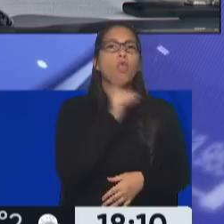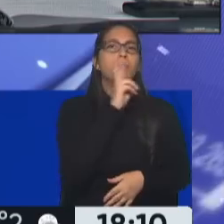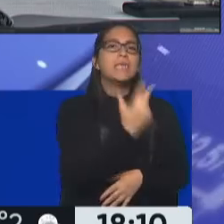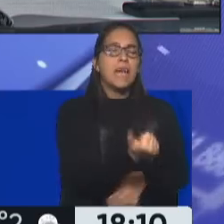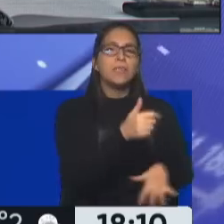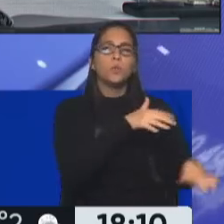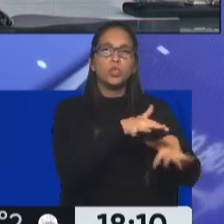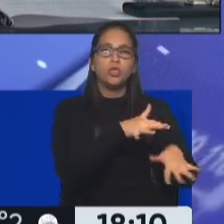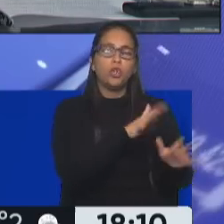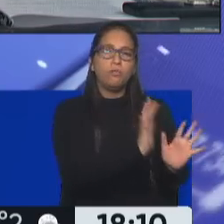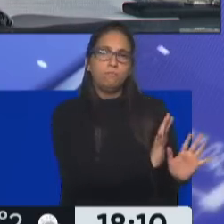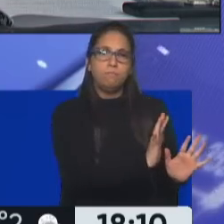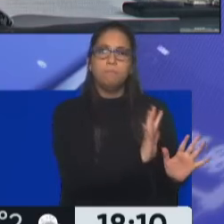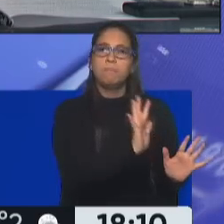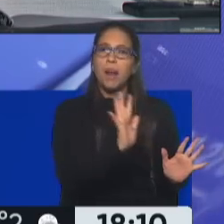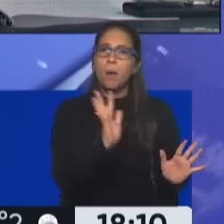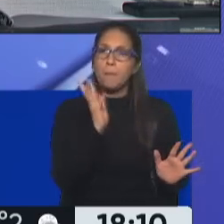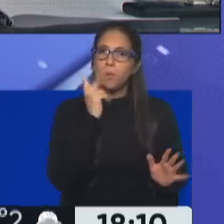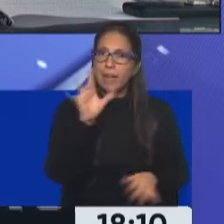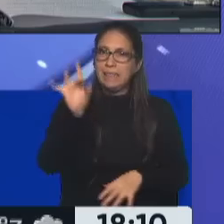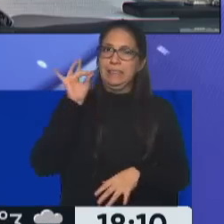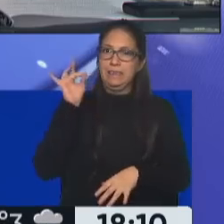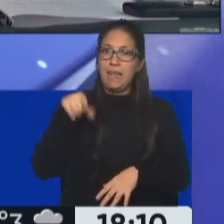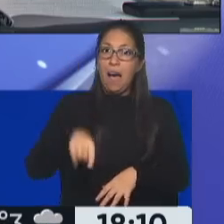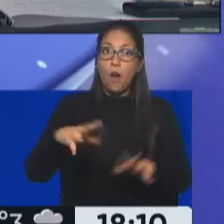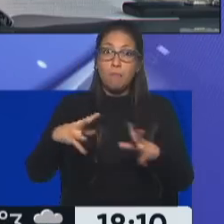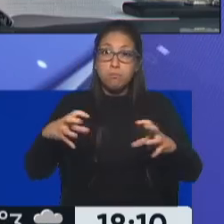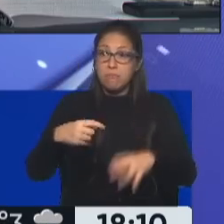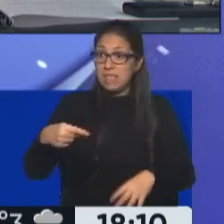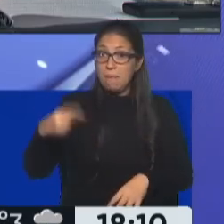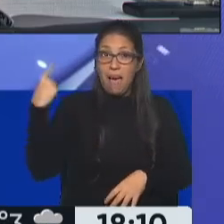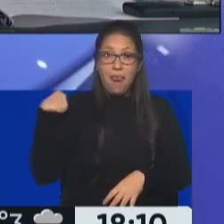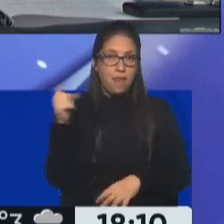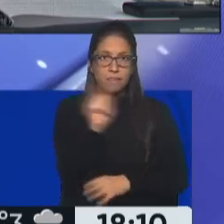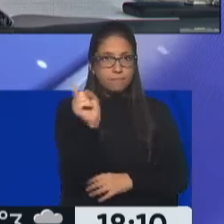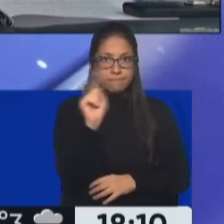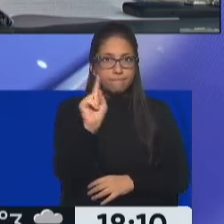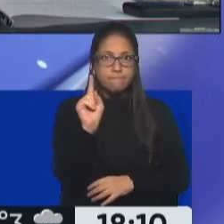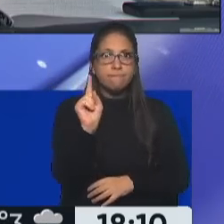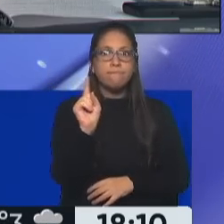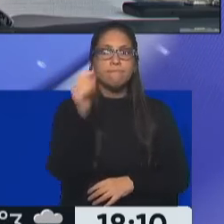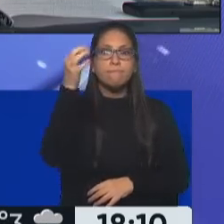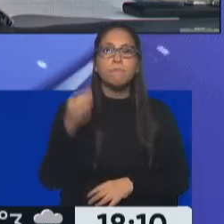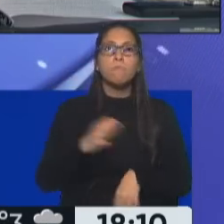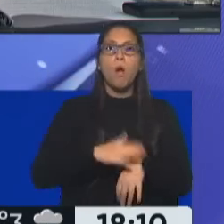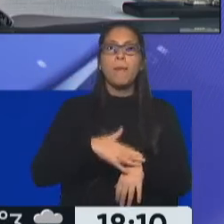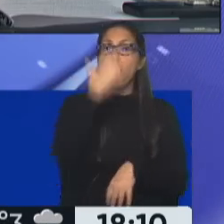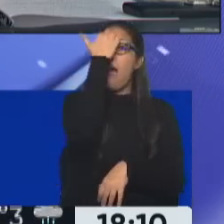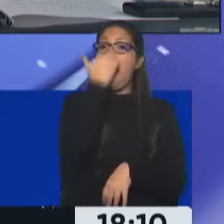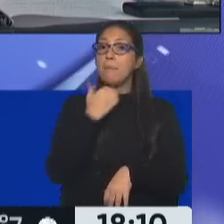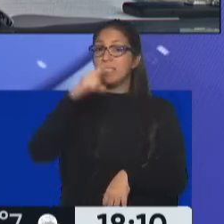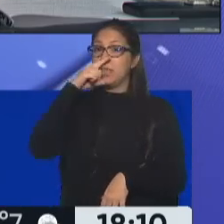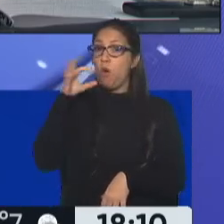bueno, claro, ¿no? Pero lo que quiero remarcar es que esta tensión no arrancó esta semana, sino que cuando Hamas atacó a Israel el 7 de